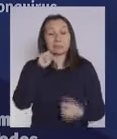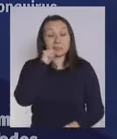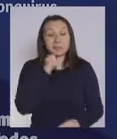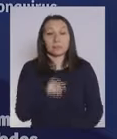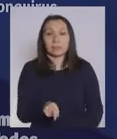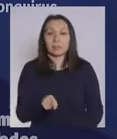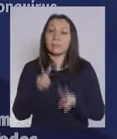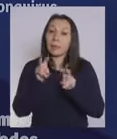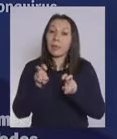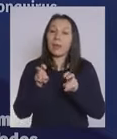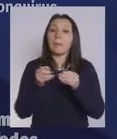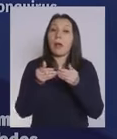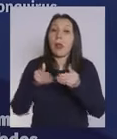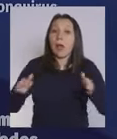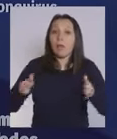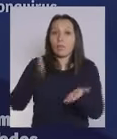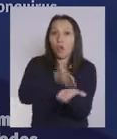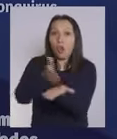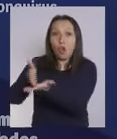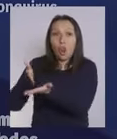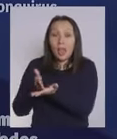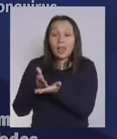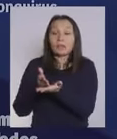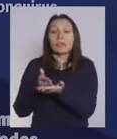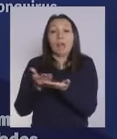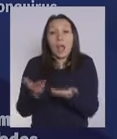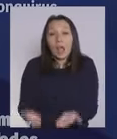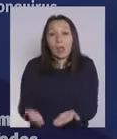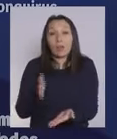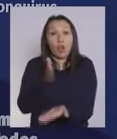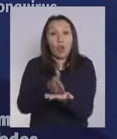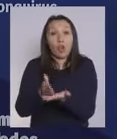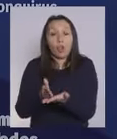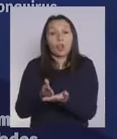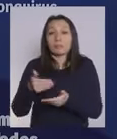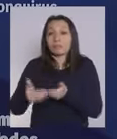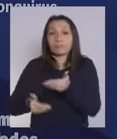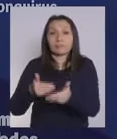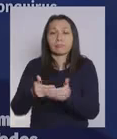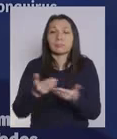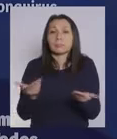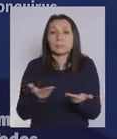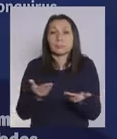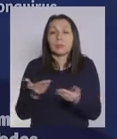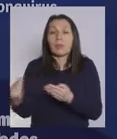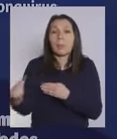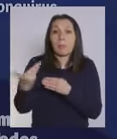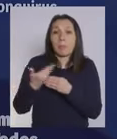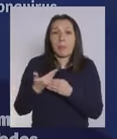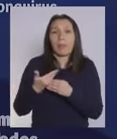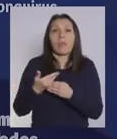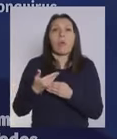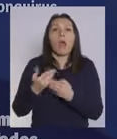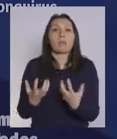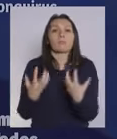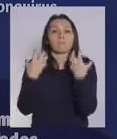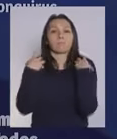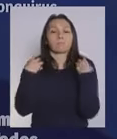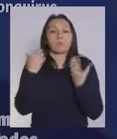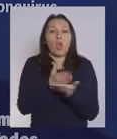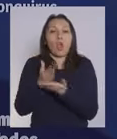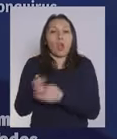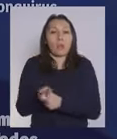Con respecto a la apertura de las escuelas, hasta el momento la apertura de las escuelas se ha llevado a cabo a petición de los sostenedores, que han